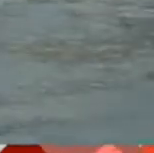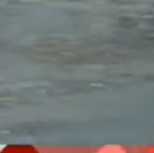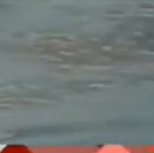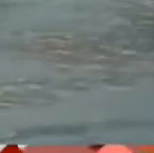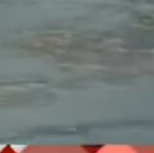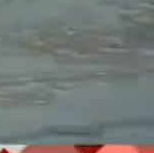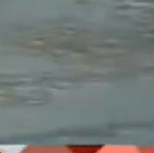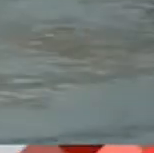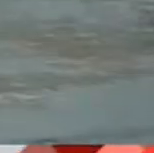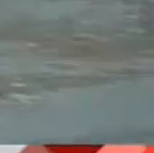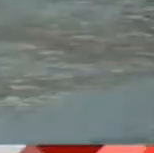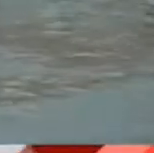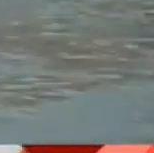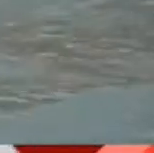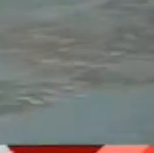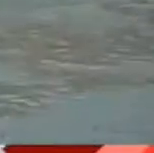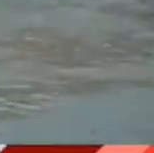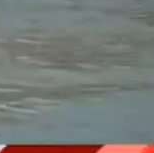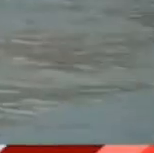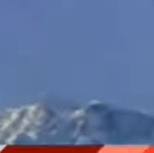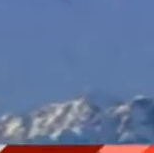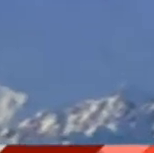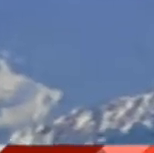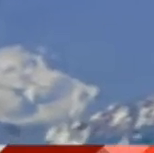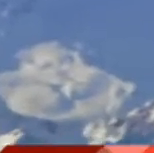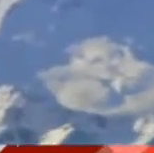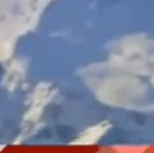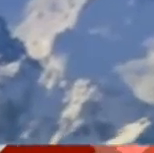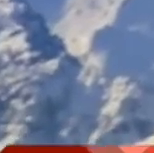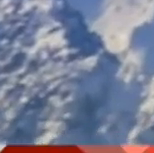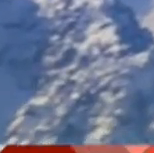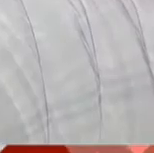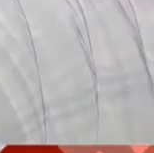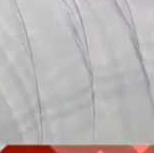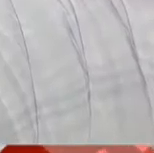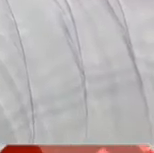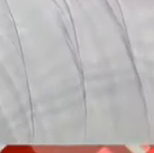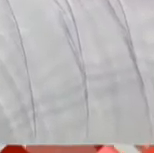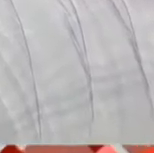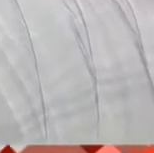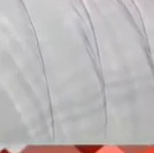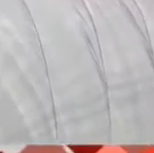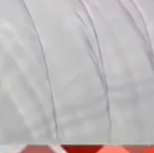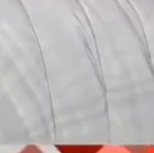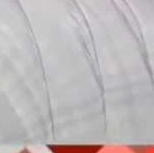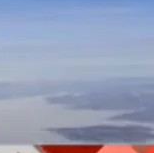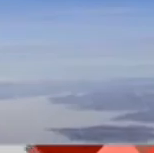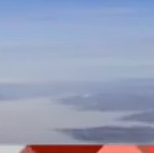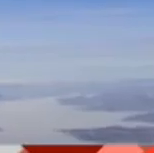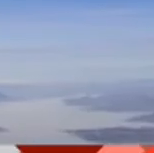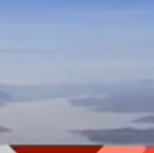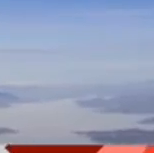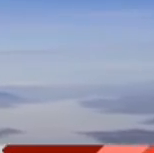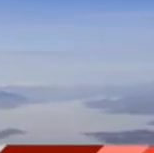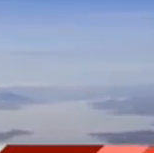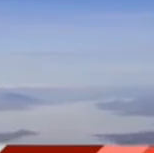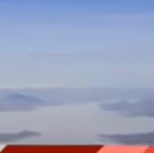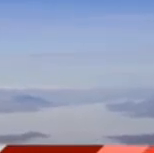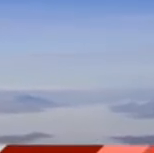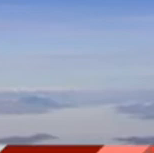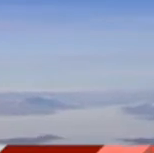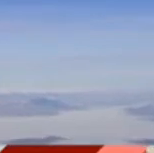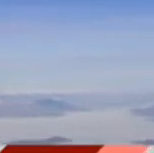los afectados por las consecuencias del huracán, que han dejado una gran parte de la población sin electricidad ni agua y por supuesto